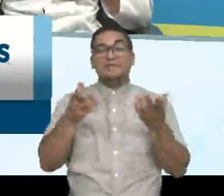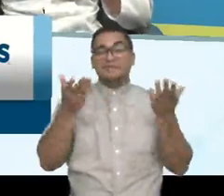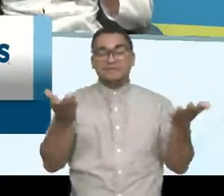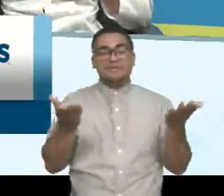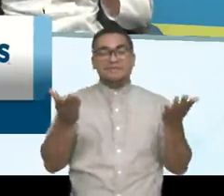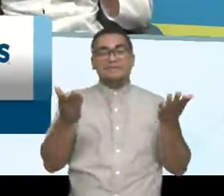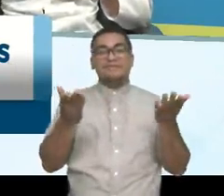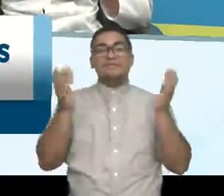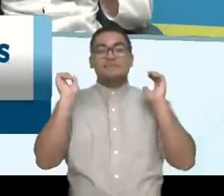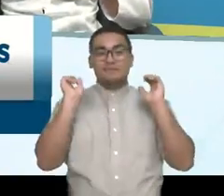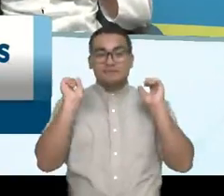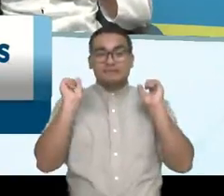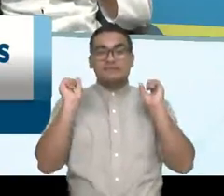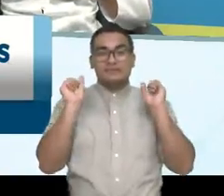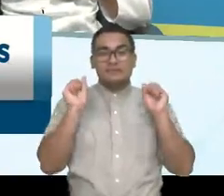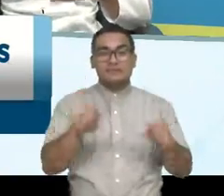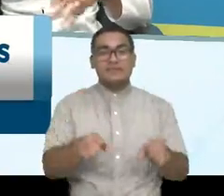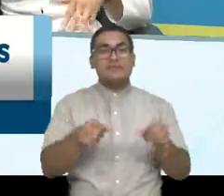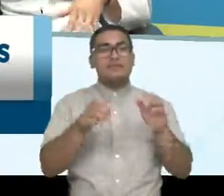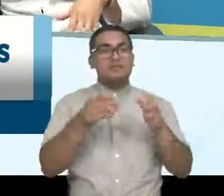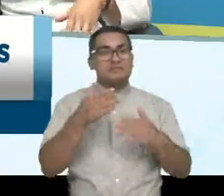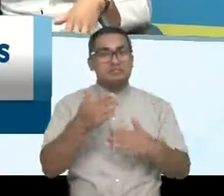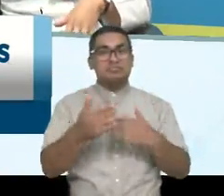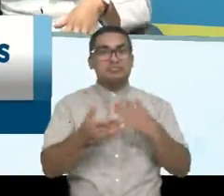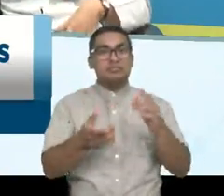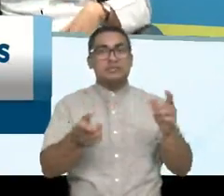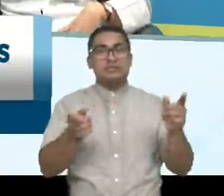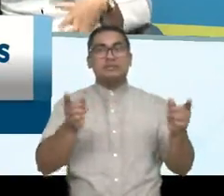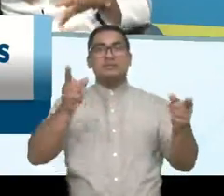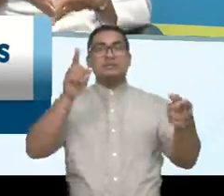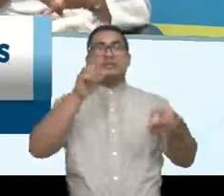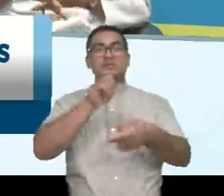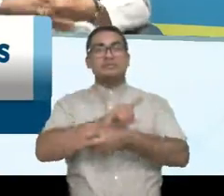esto puede ir evolucionando a un problema